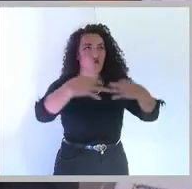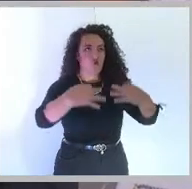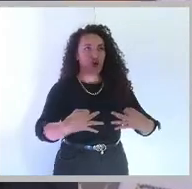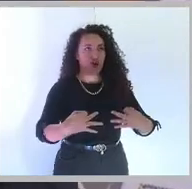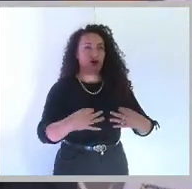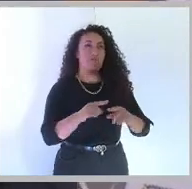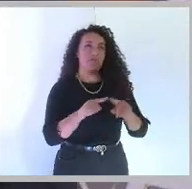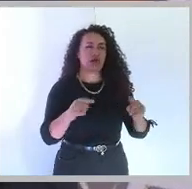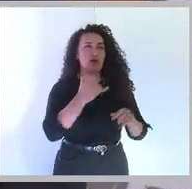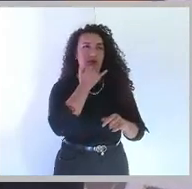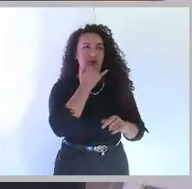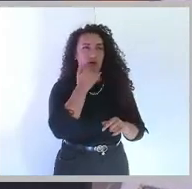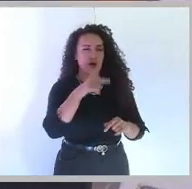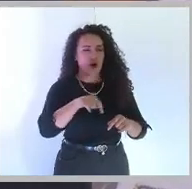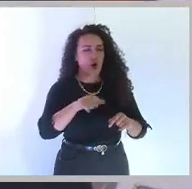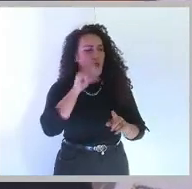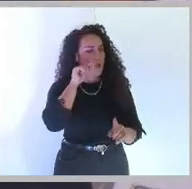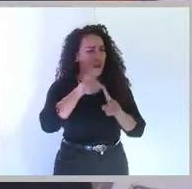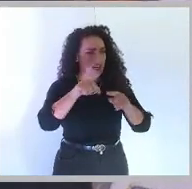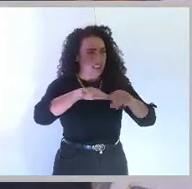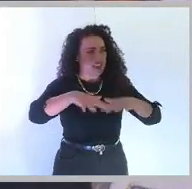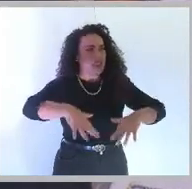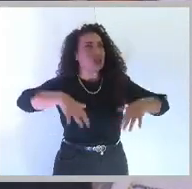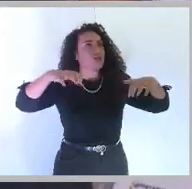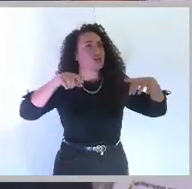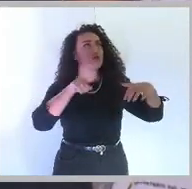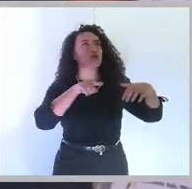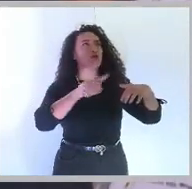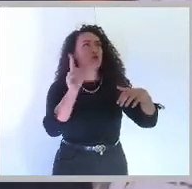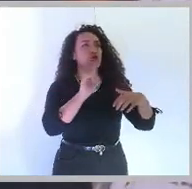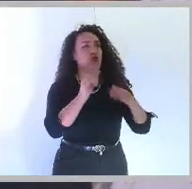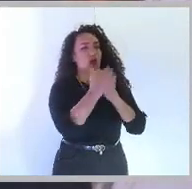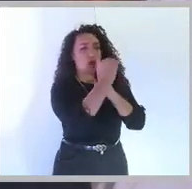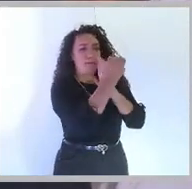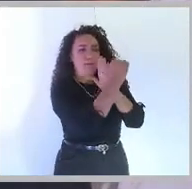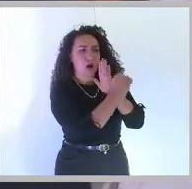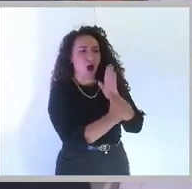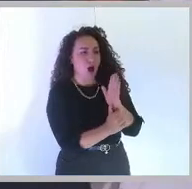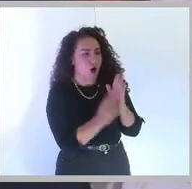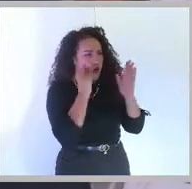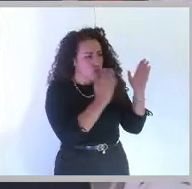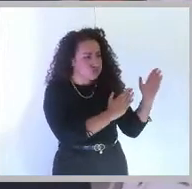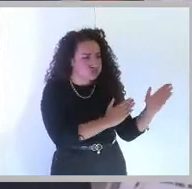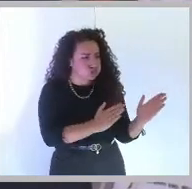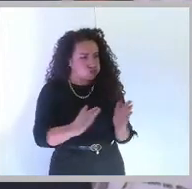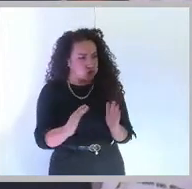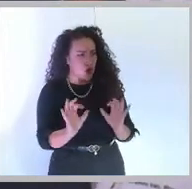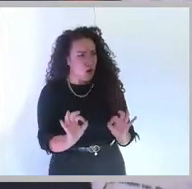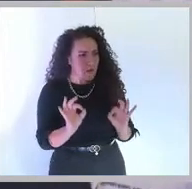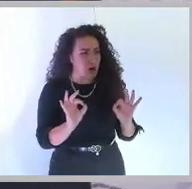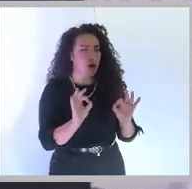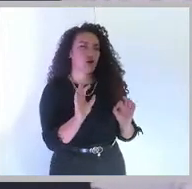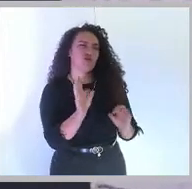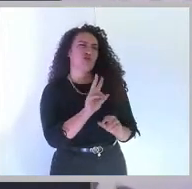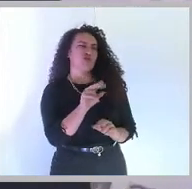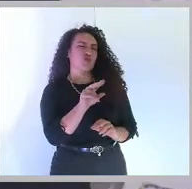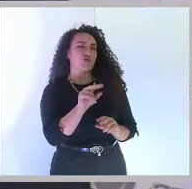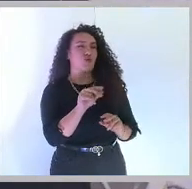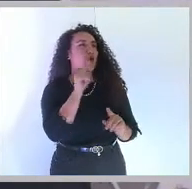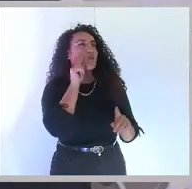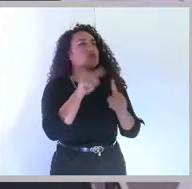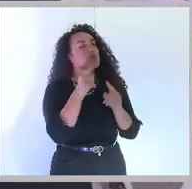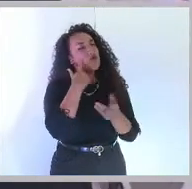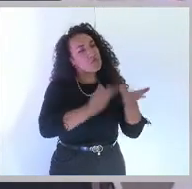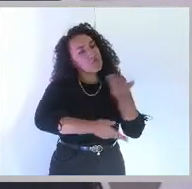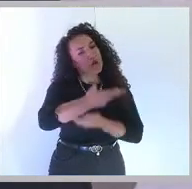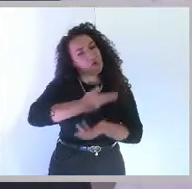este evento lo más importante no es lo protocolario, sino que venimos a este diálogo.